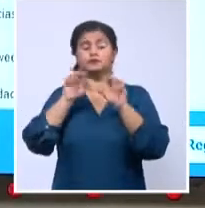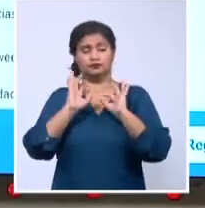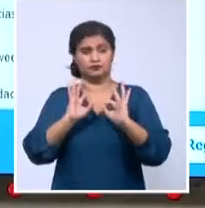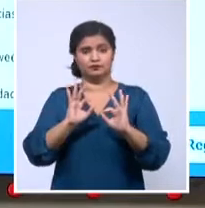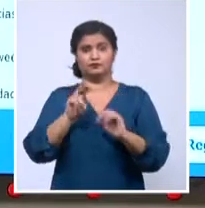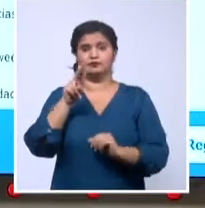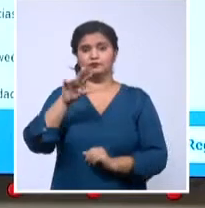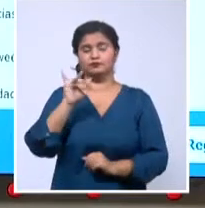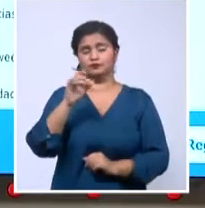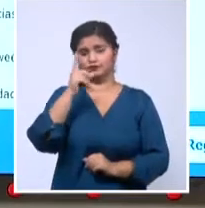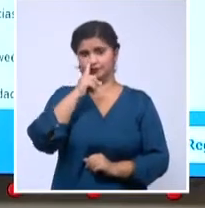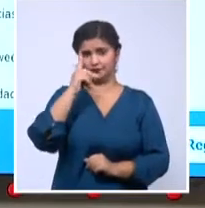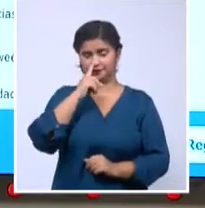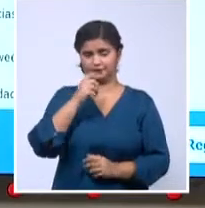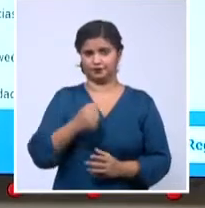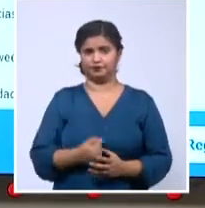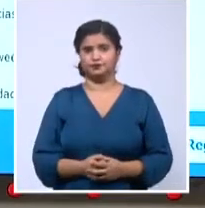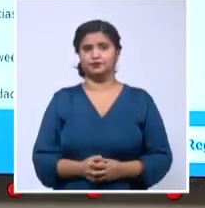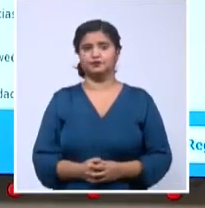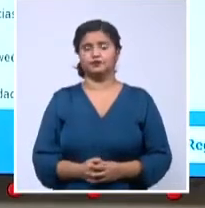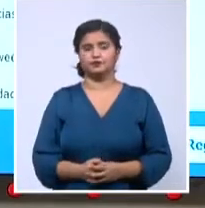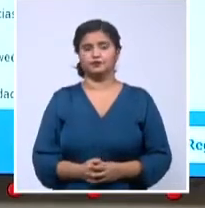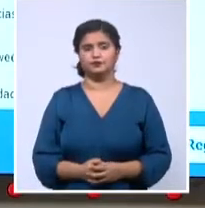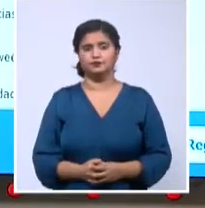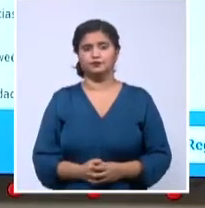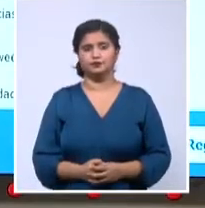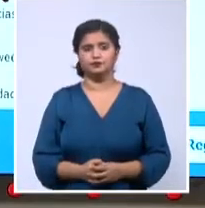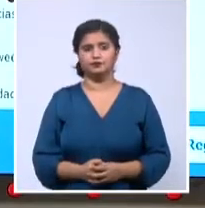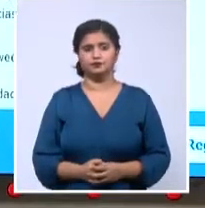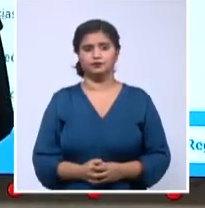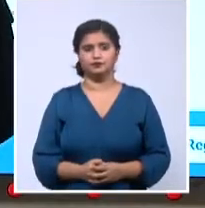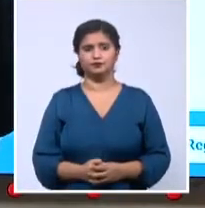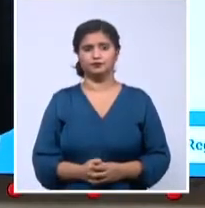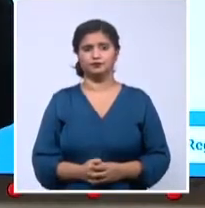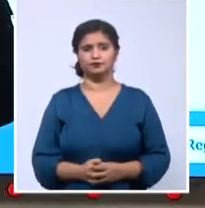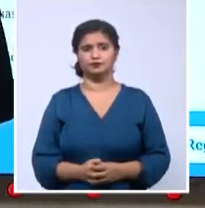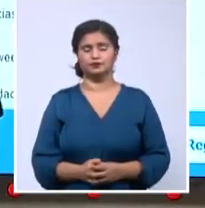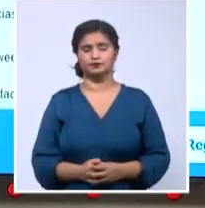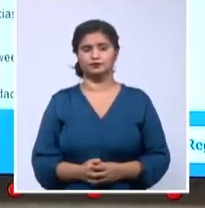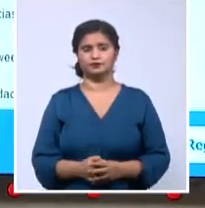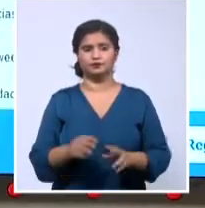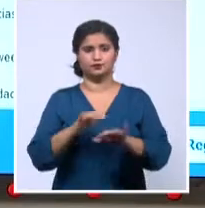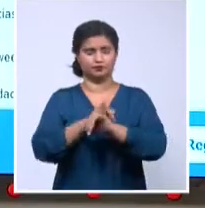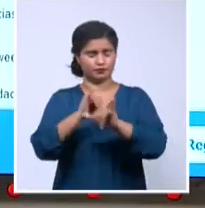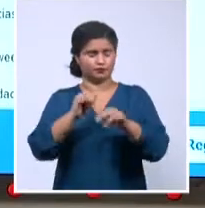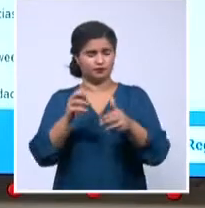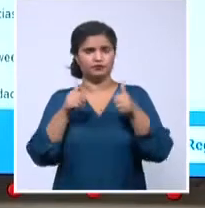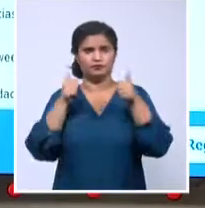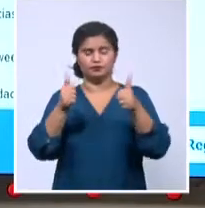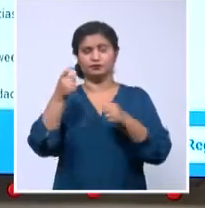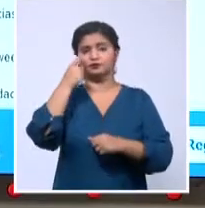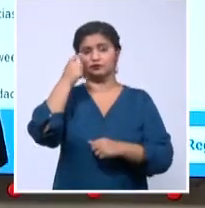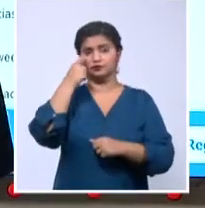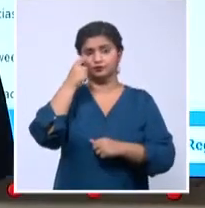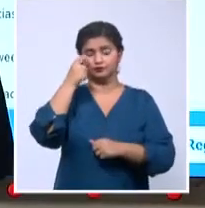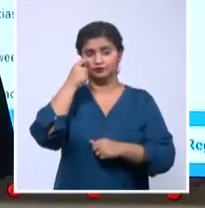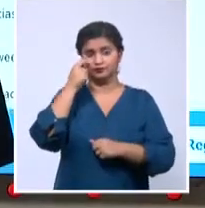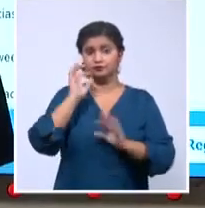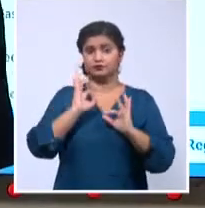27 o el día 27 de noviembre. Está el tuit también del ministro, sería fabuloso poder verlo también.